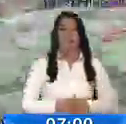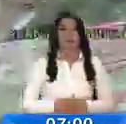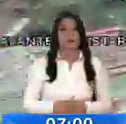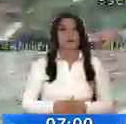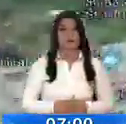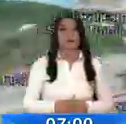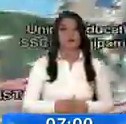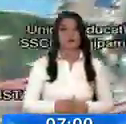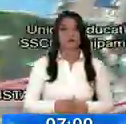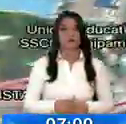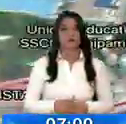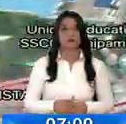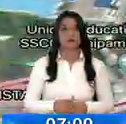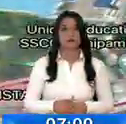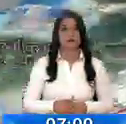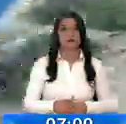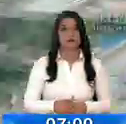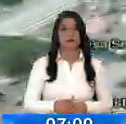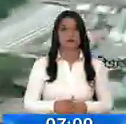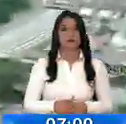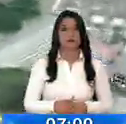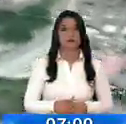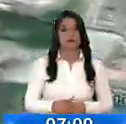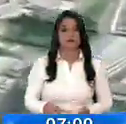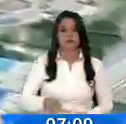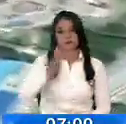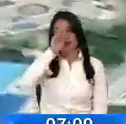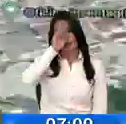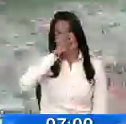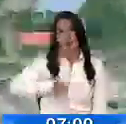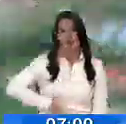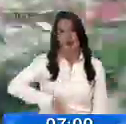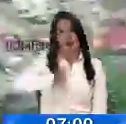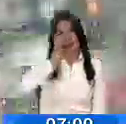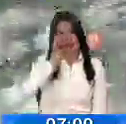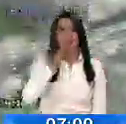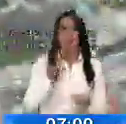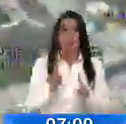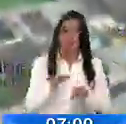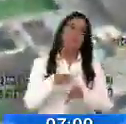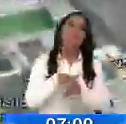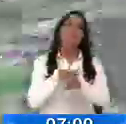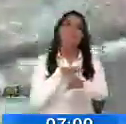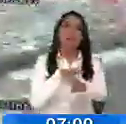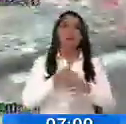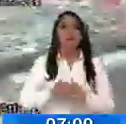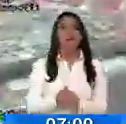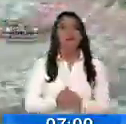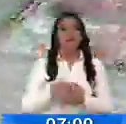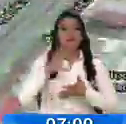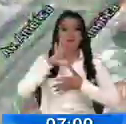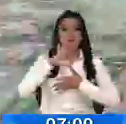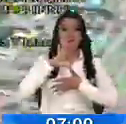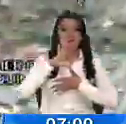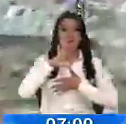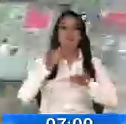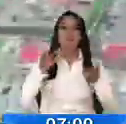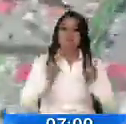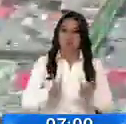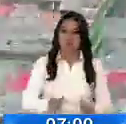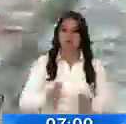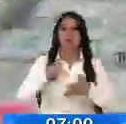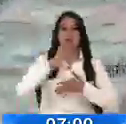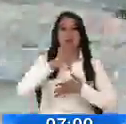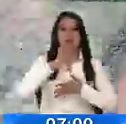llegando justamente hacia la dieta huallpa donde el atahualpa tiene tráfico vamos hacia el américa en américa también en